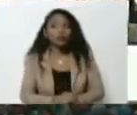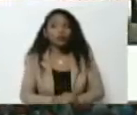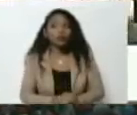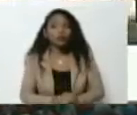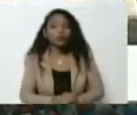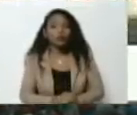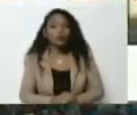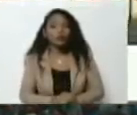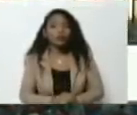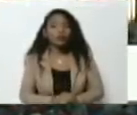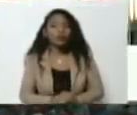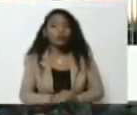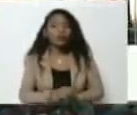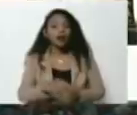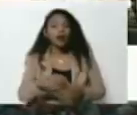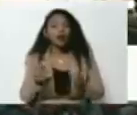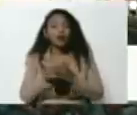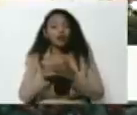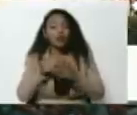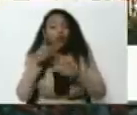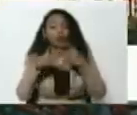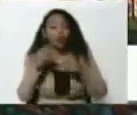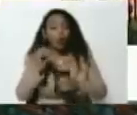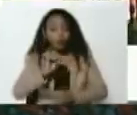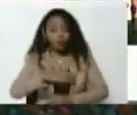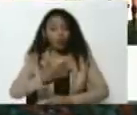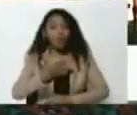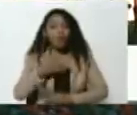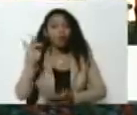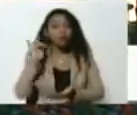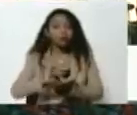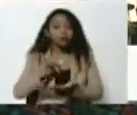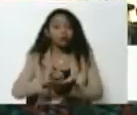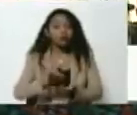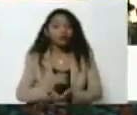el Partido Político Podemos presente,